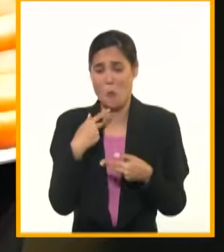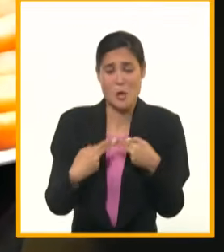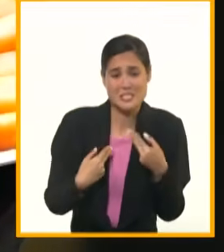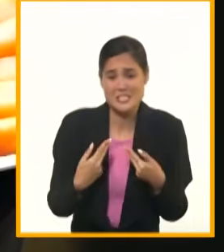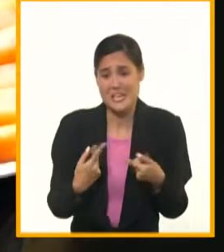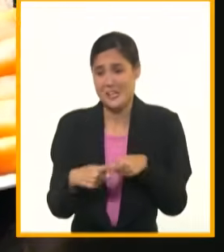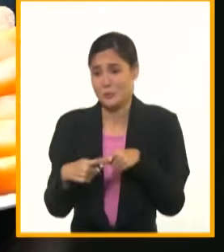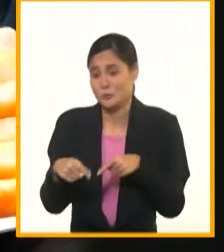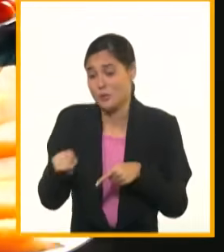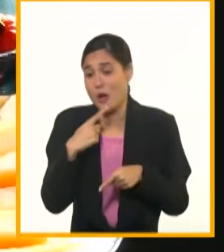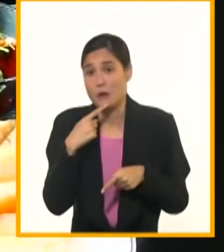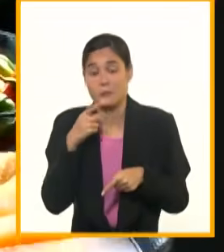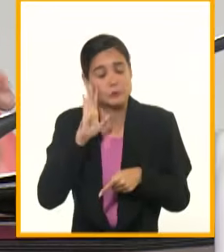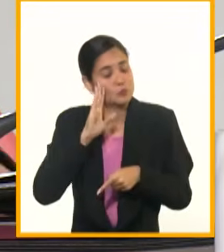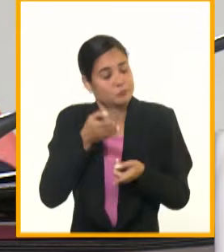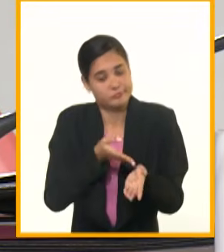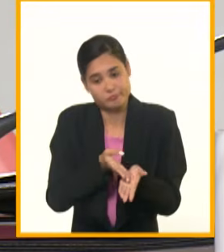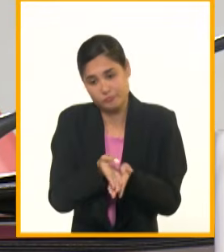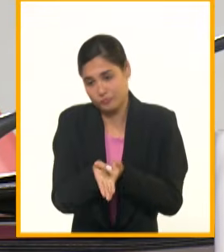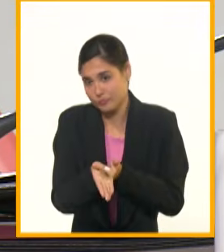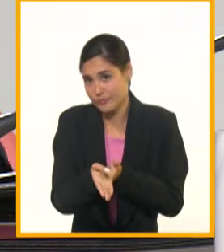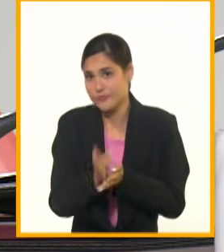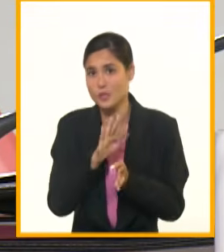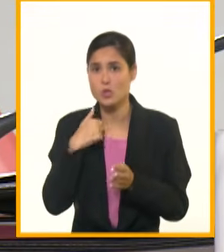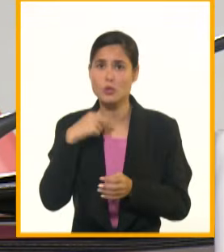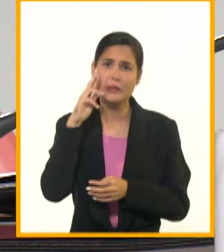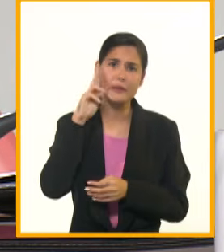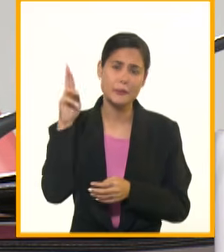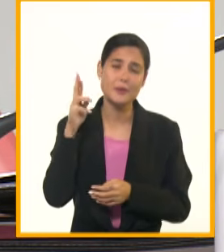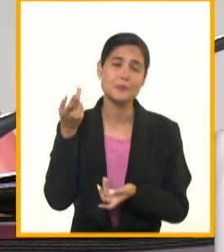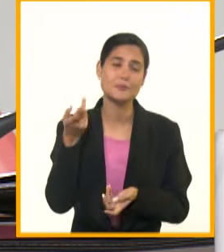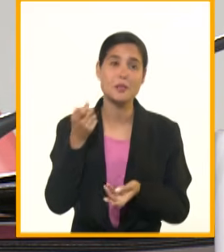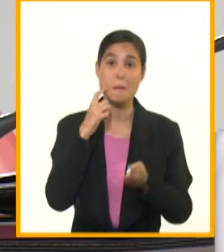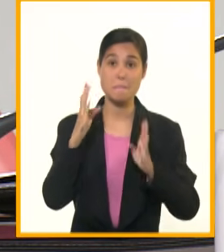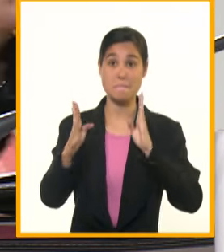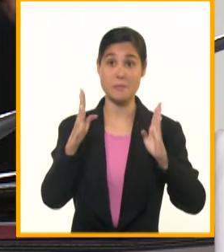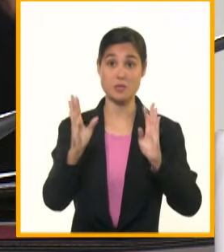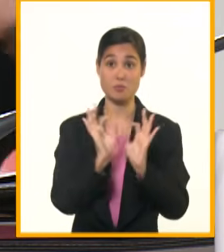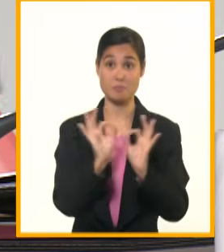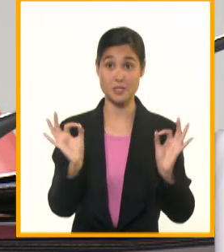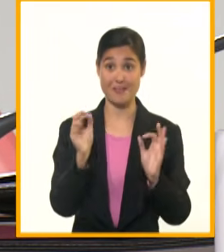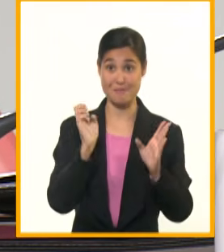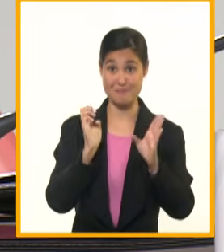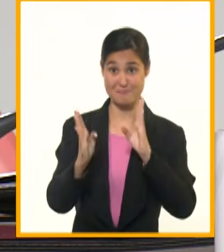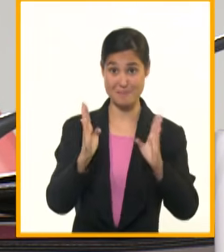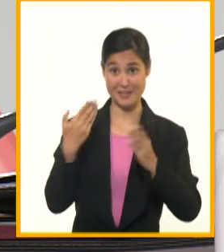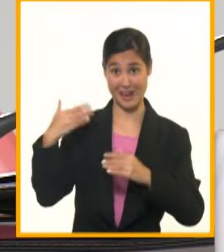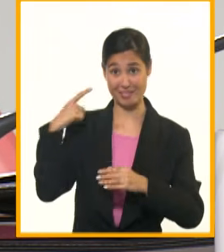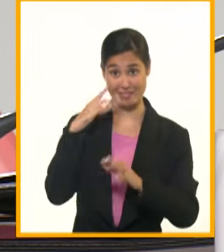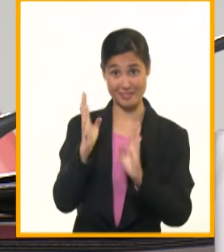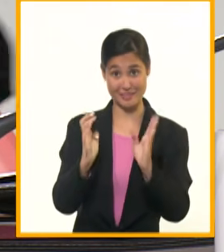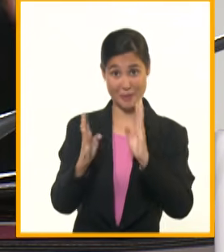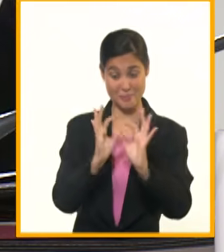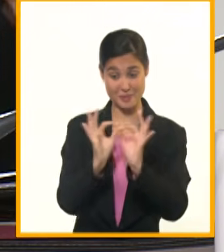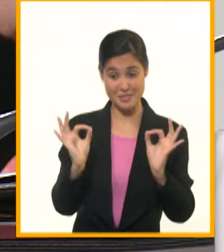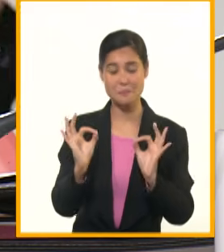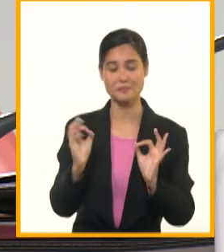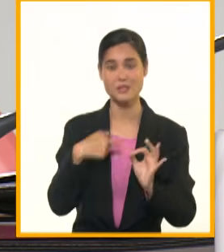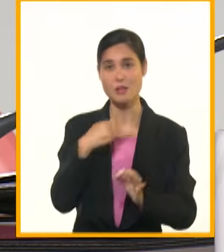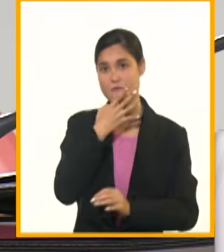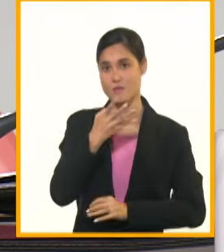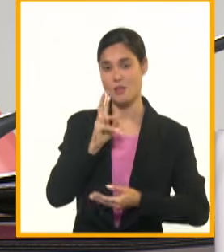domingos, Fidel iba a tierras de Artemisa, tierras de Mayabeque, a hablar con los productores. Él decía a los millonarios, no por lo